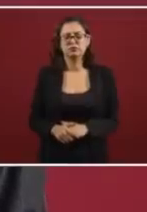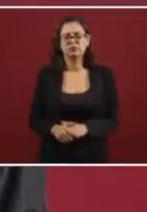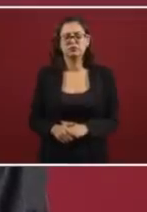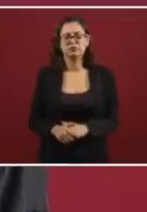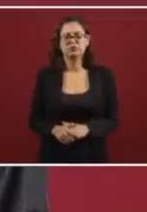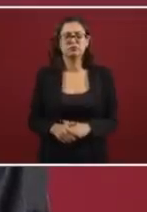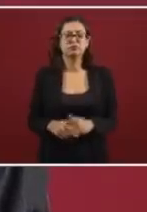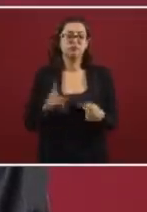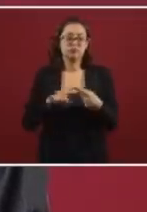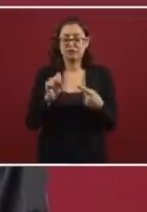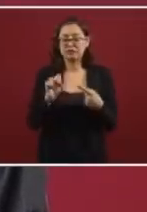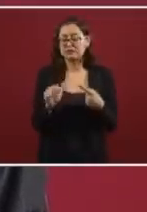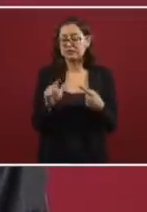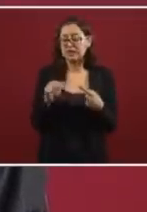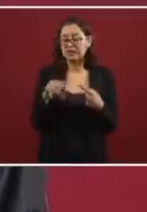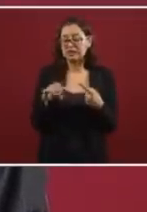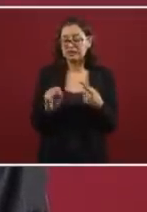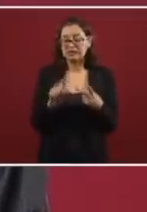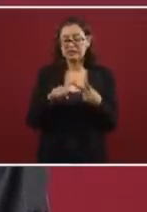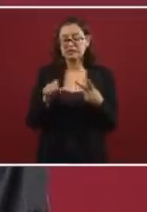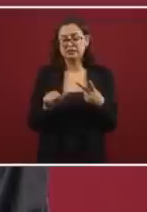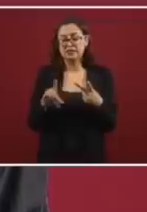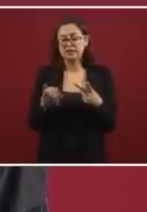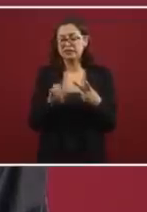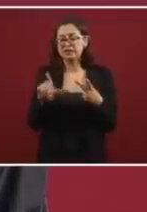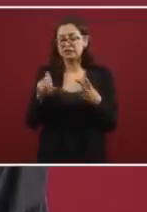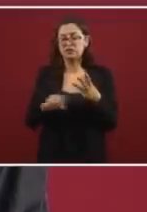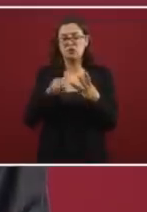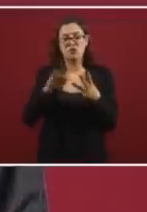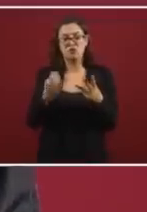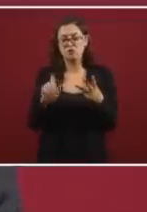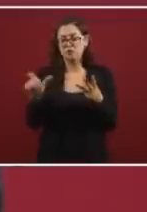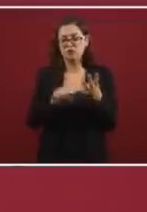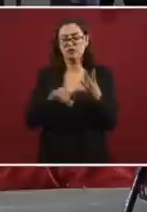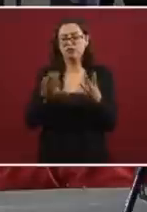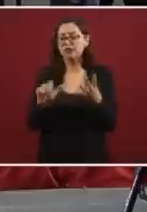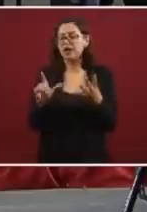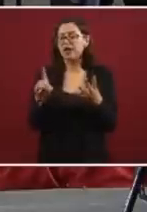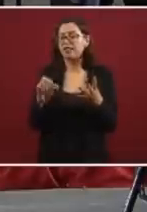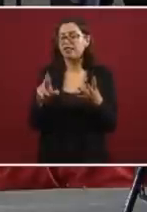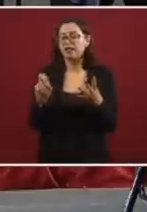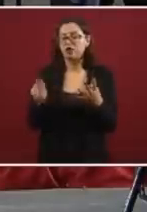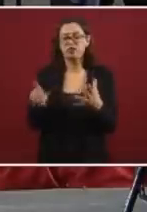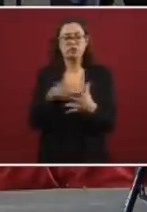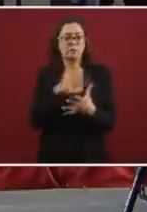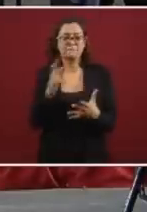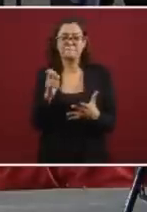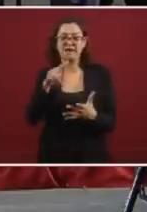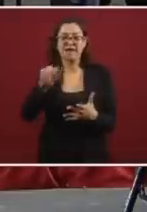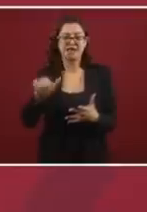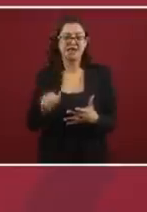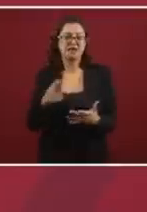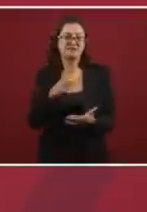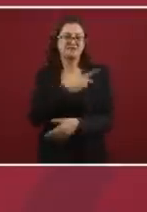salinas zedillo fox y calderón y la peña nieto